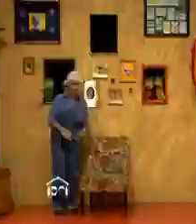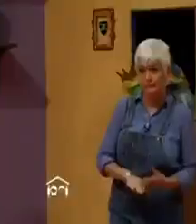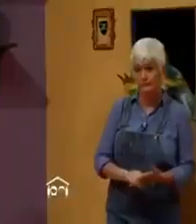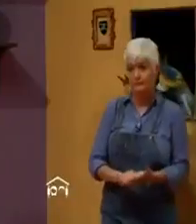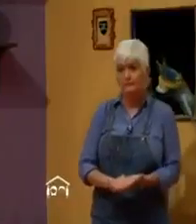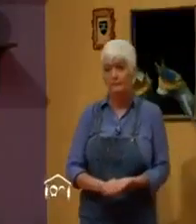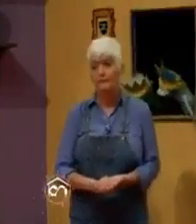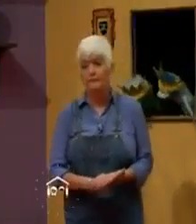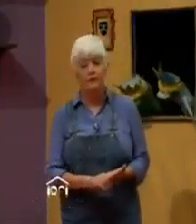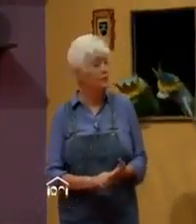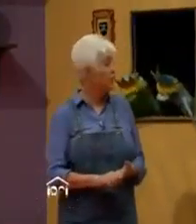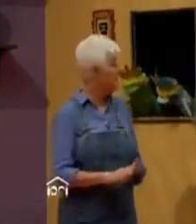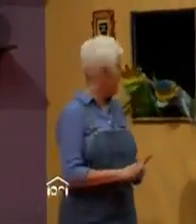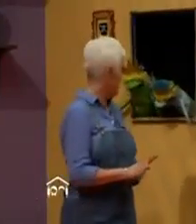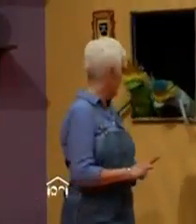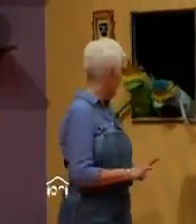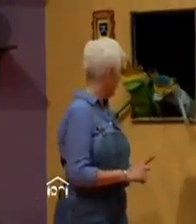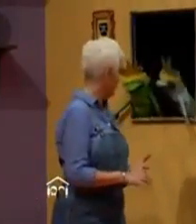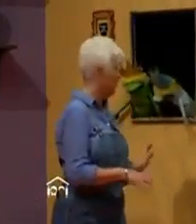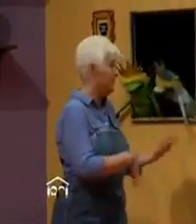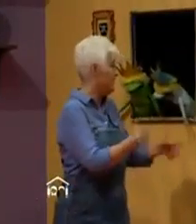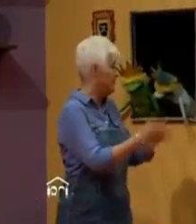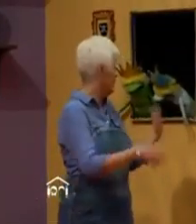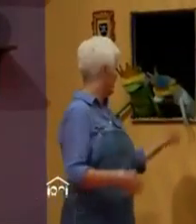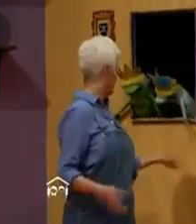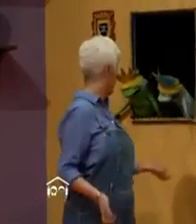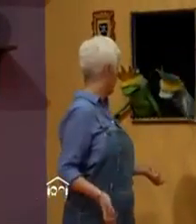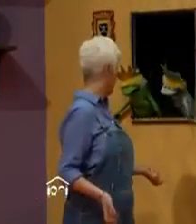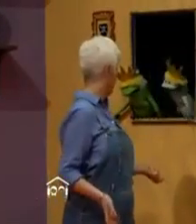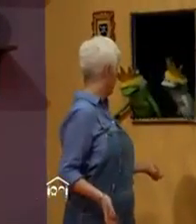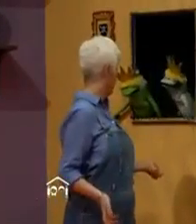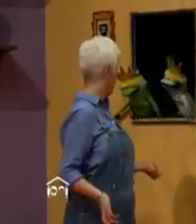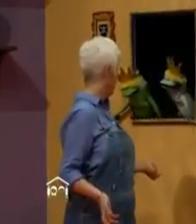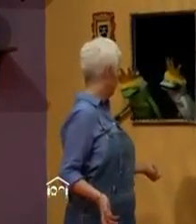abatido. O sea, triste, no batido de